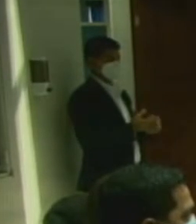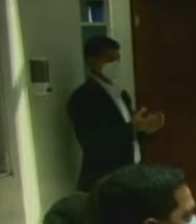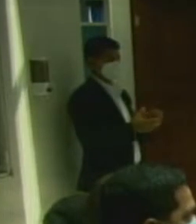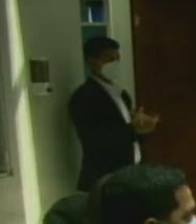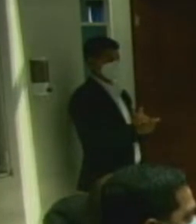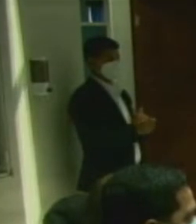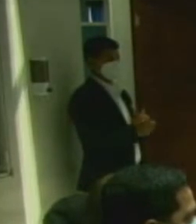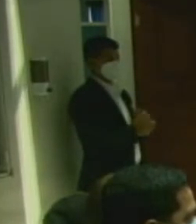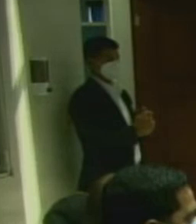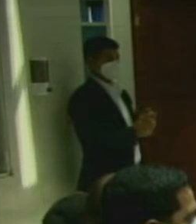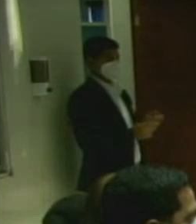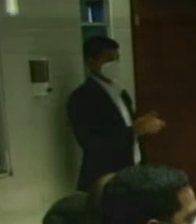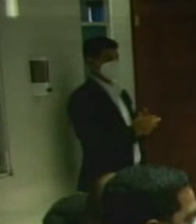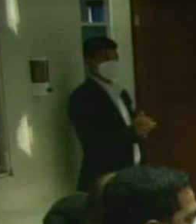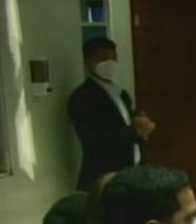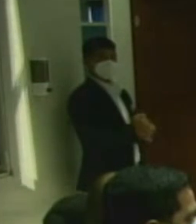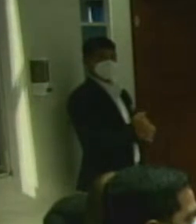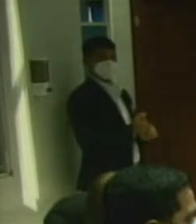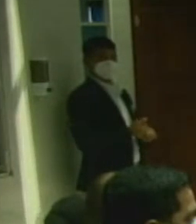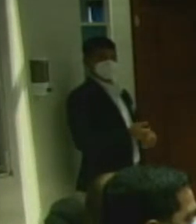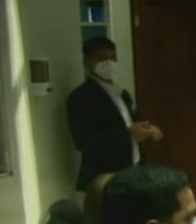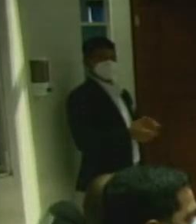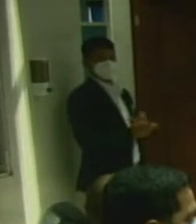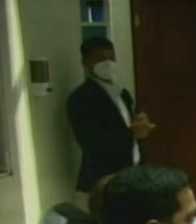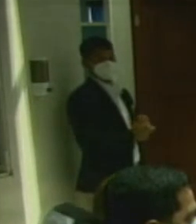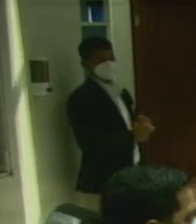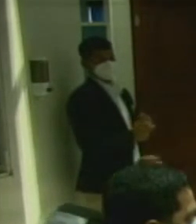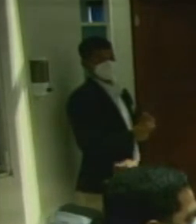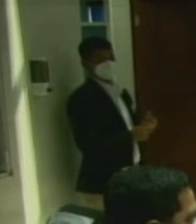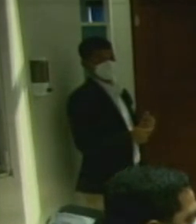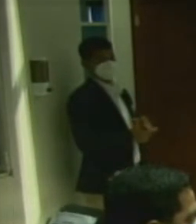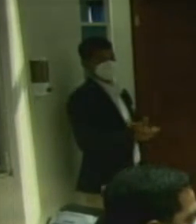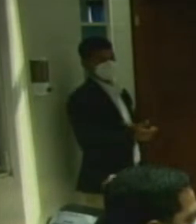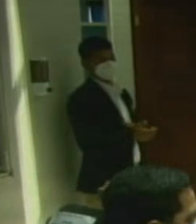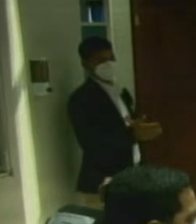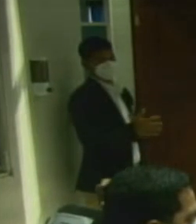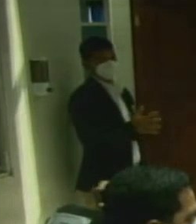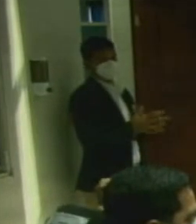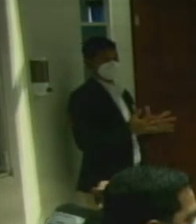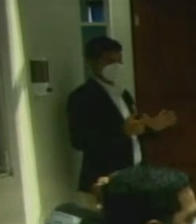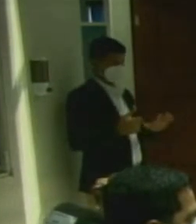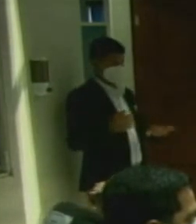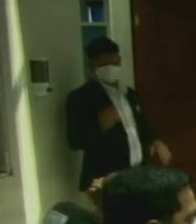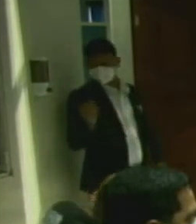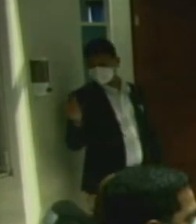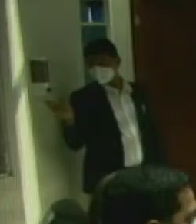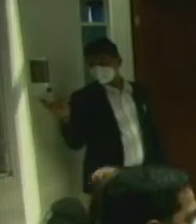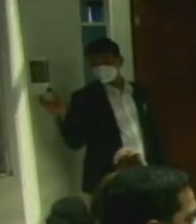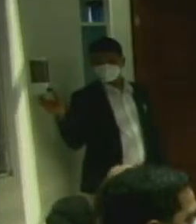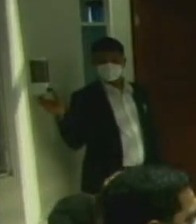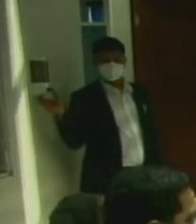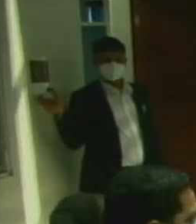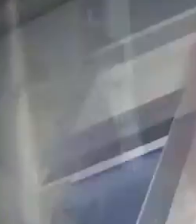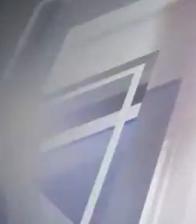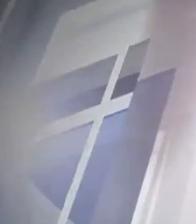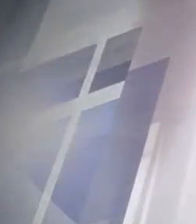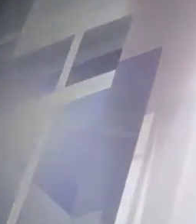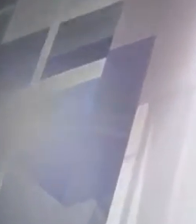de acuerdo con que revisemos hasta el artículo 15 este día y poder en una segunda sesión de la